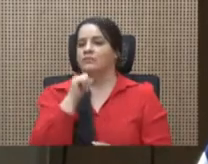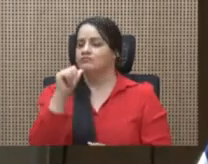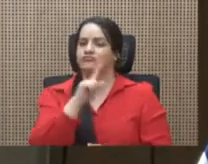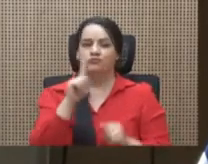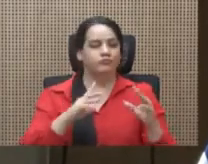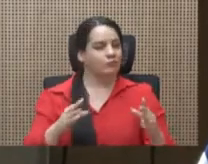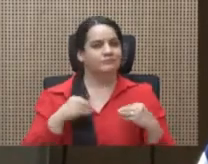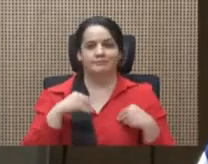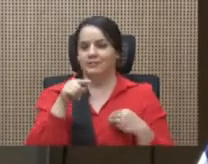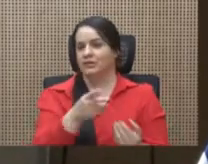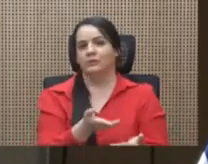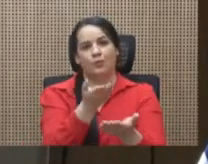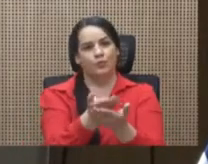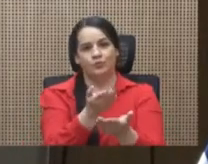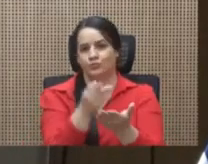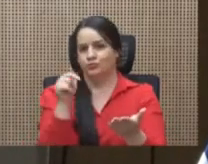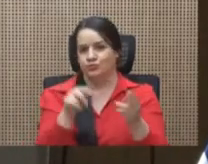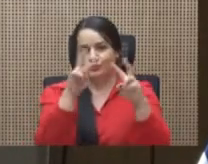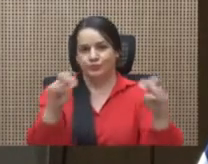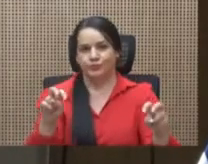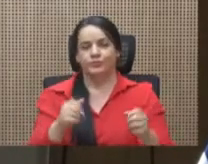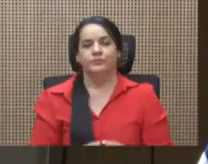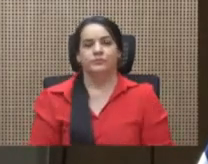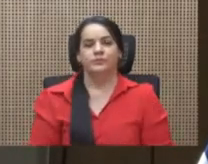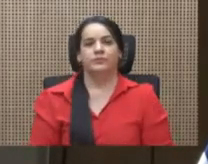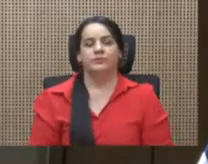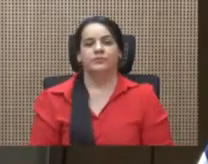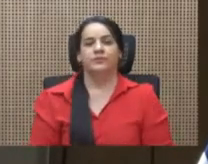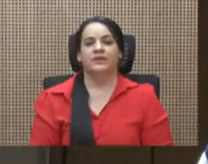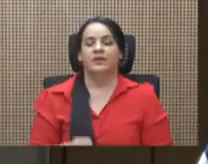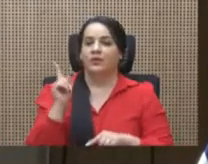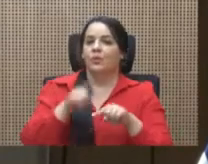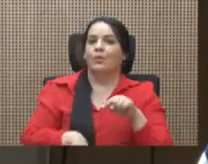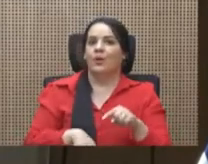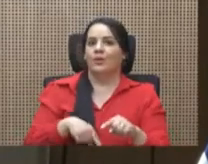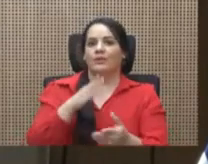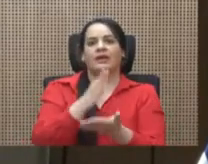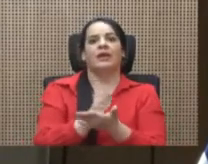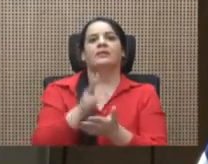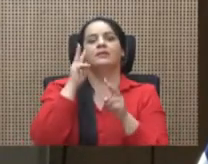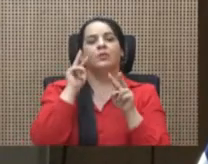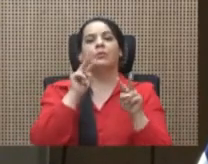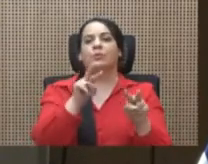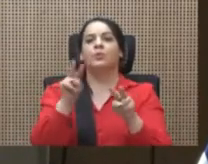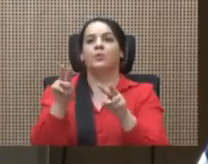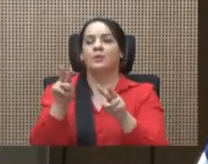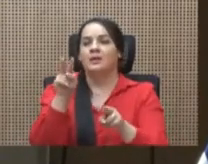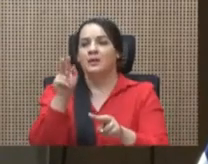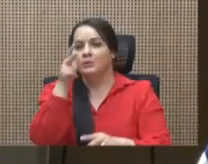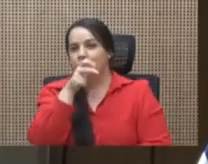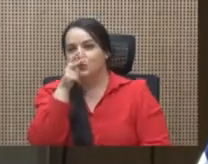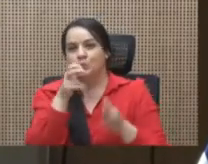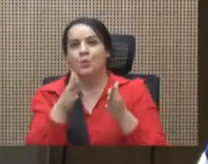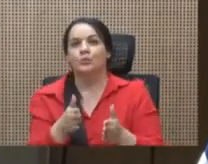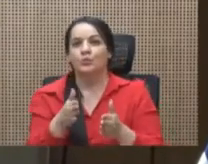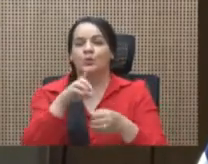revisión, no puedo dejar de observar lo chistosos que se vuelven los diputados